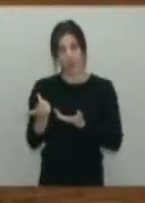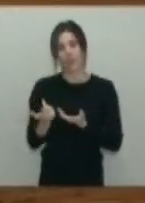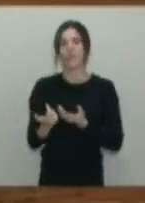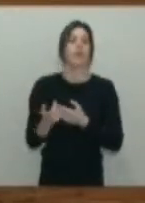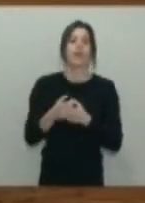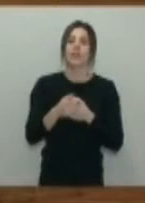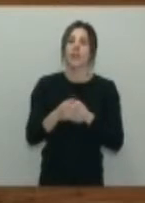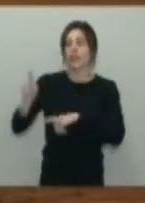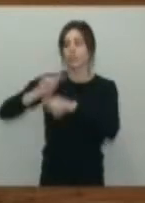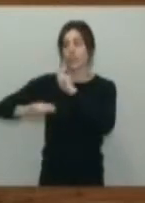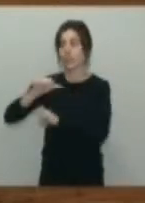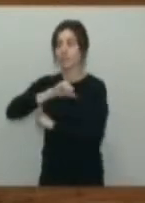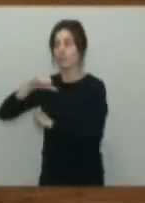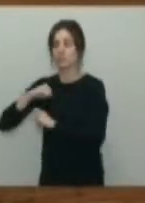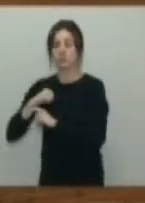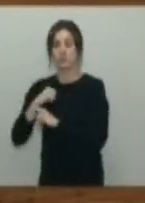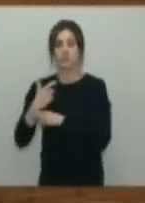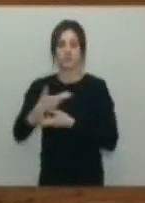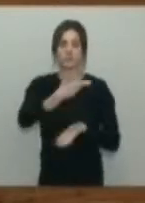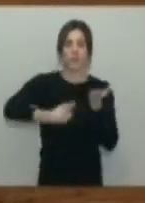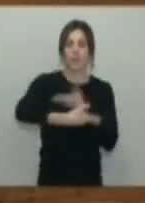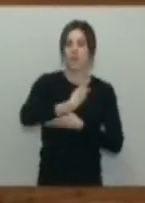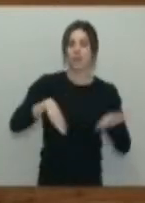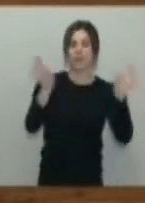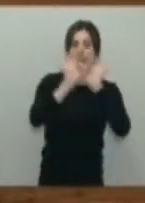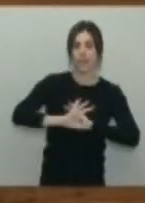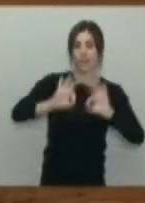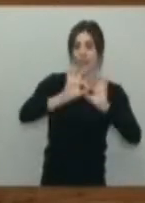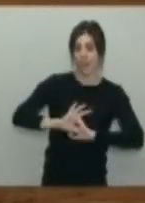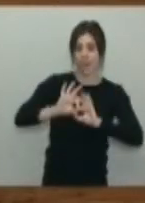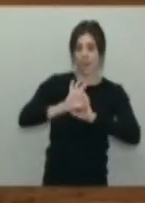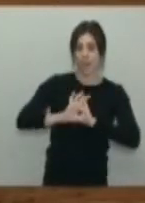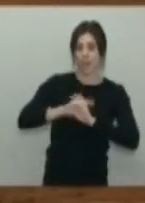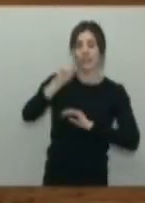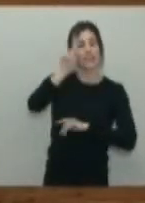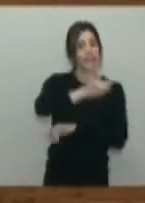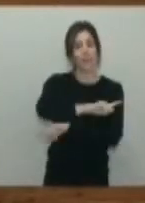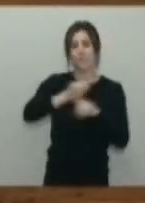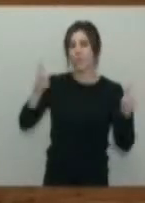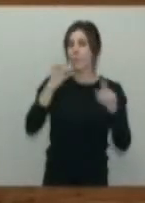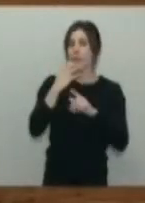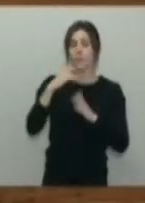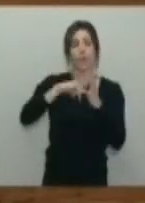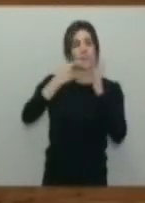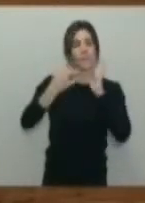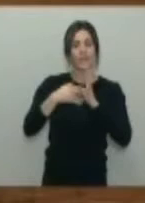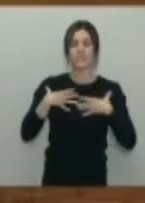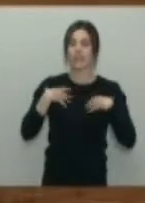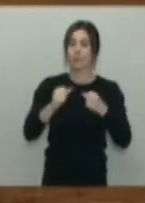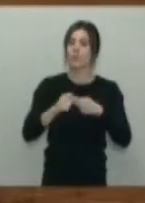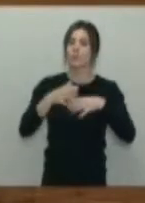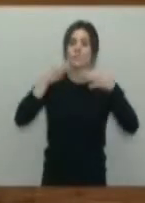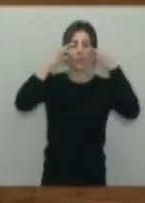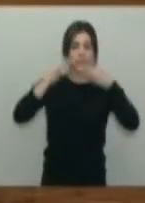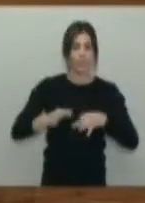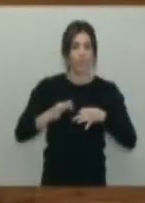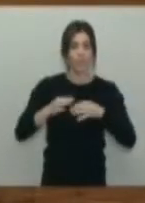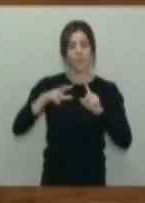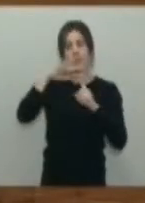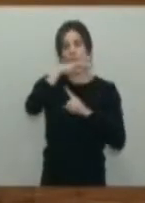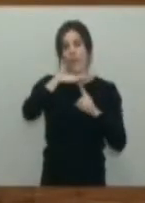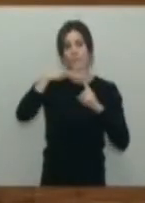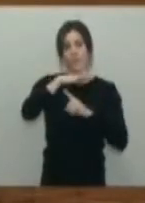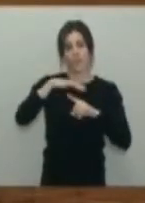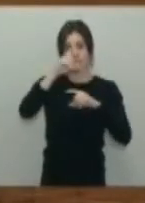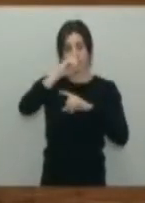asociaciones de autónomos, como tampoco se ha contado con ellas para elaborar el Plan de Salud, Seguridad y Medio Ambiente Laboral del Principado de Asturias, a pesar de que por